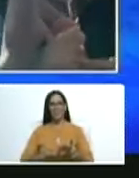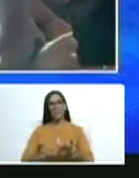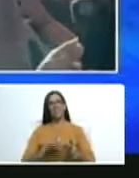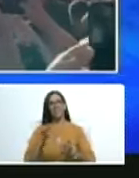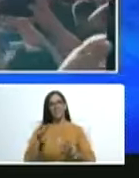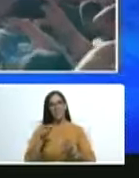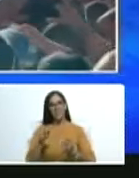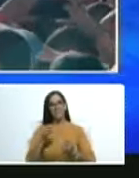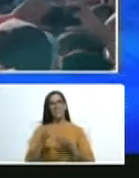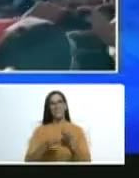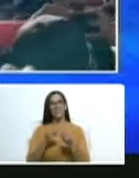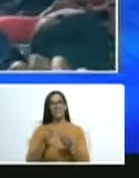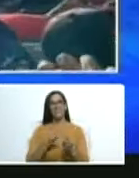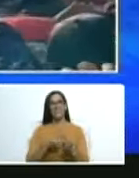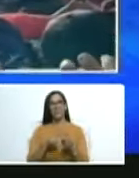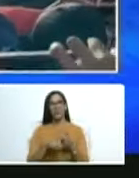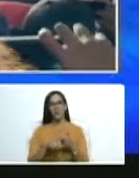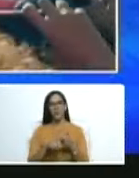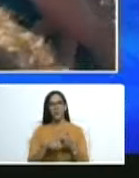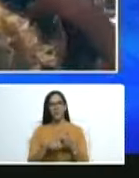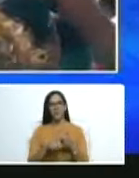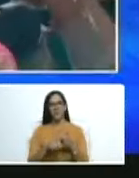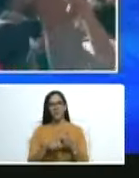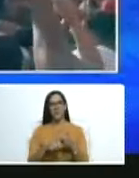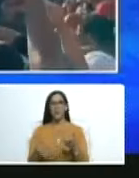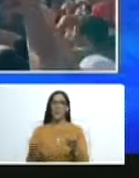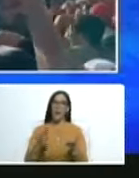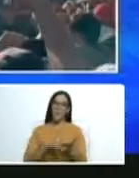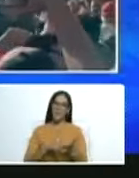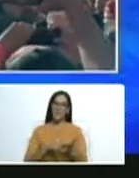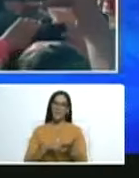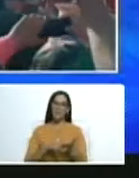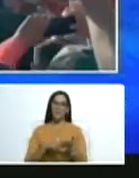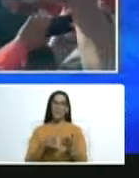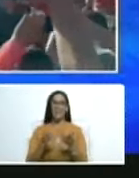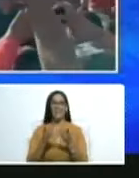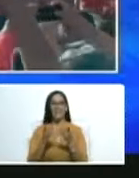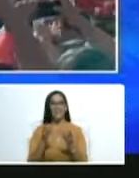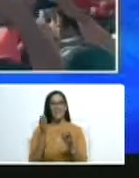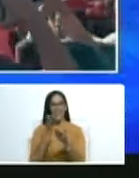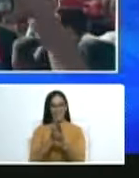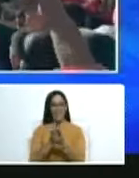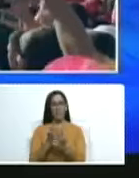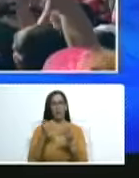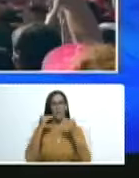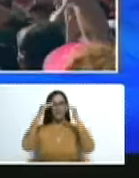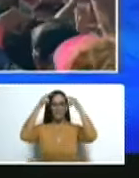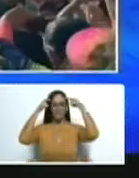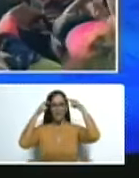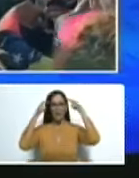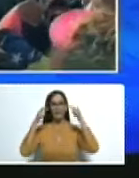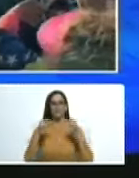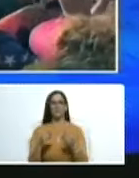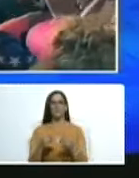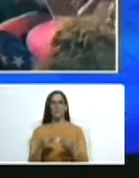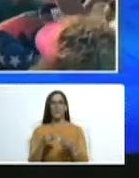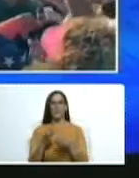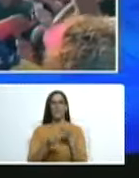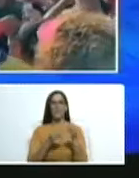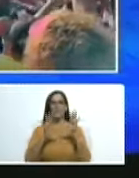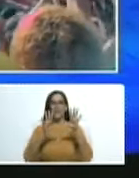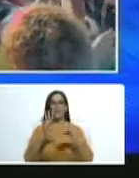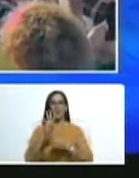decreté entonces, reforzando el decreto del comandante Chávez, y convertí el 14 de